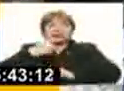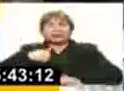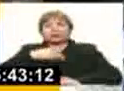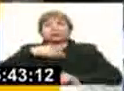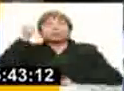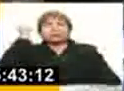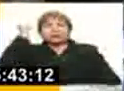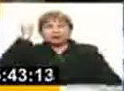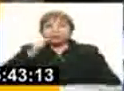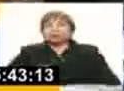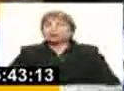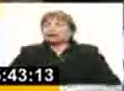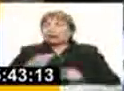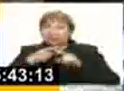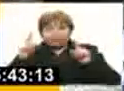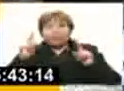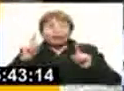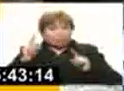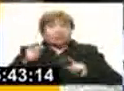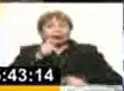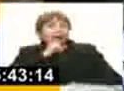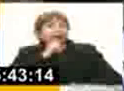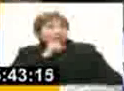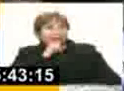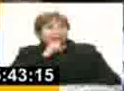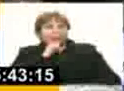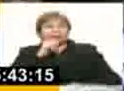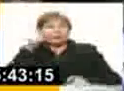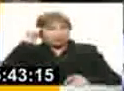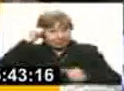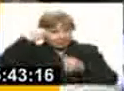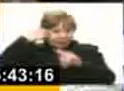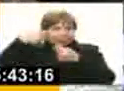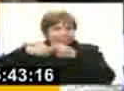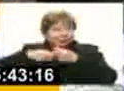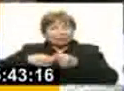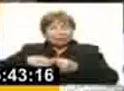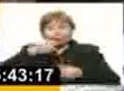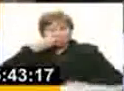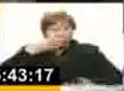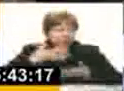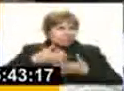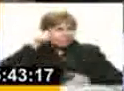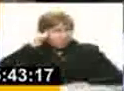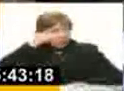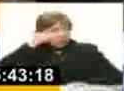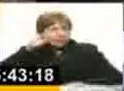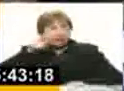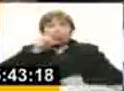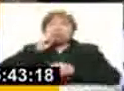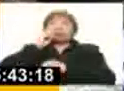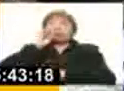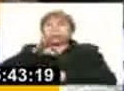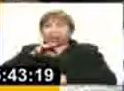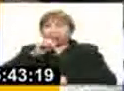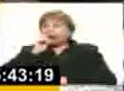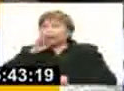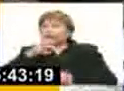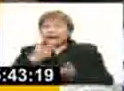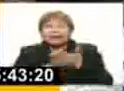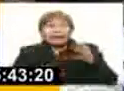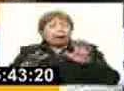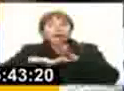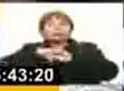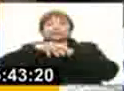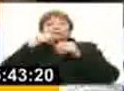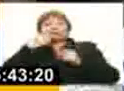nuestros derechos pero que en privado y lo recuerdo muy bien las insulta o incluso